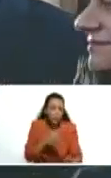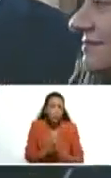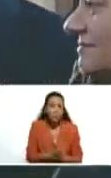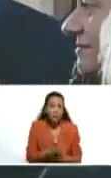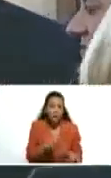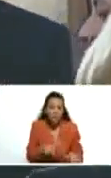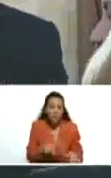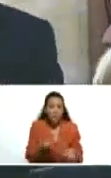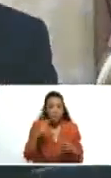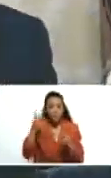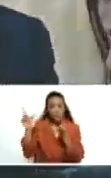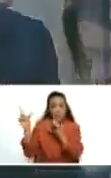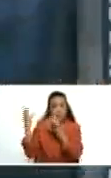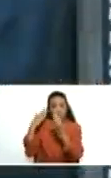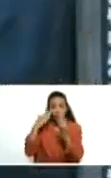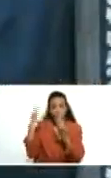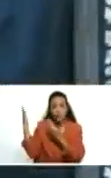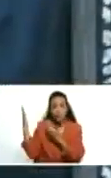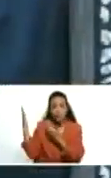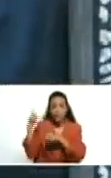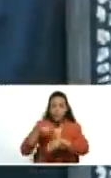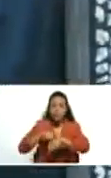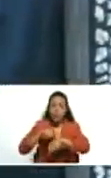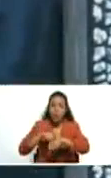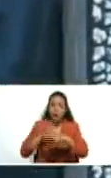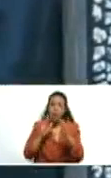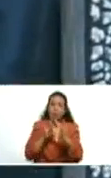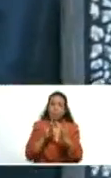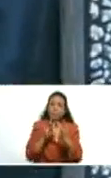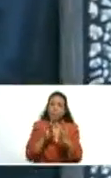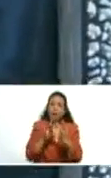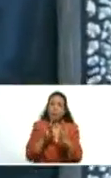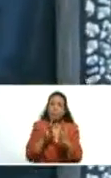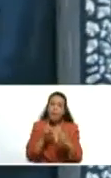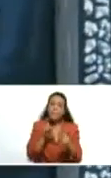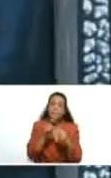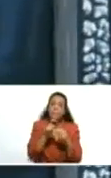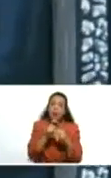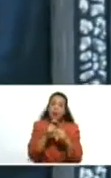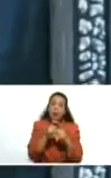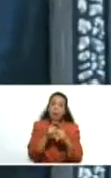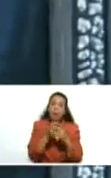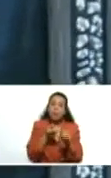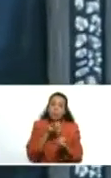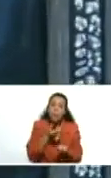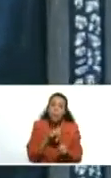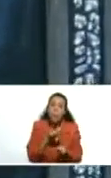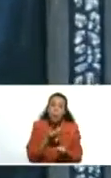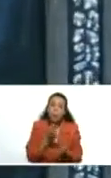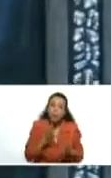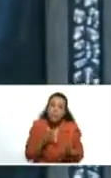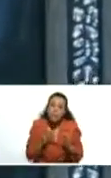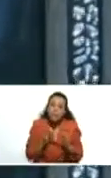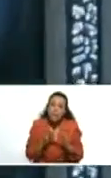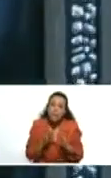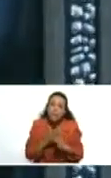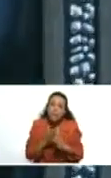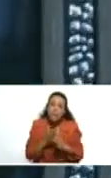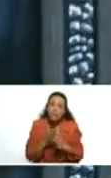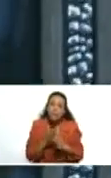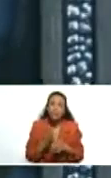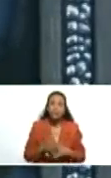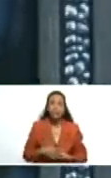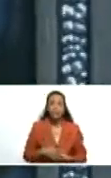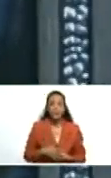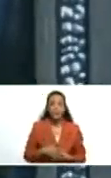Allí las imágenes que compartimos a esta hora de estas palabras y de este acercamiento del jefe